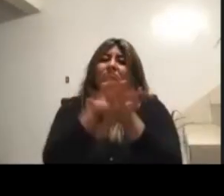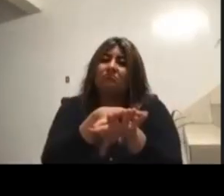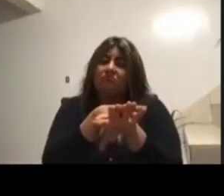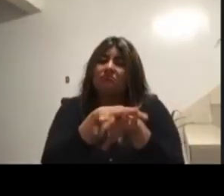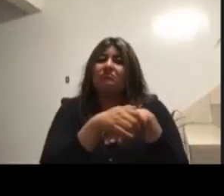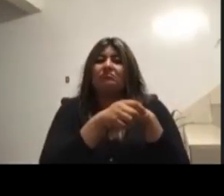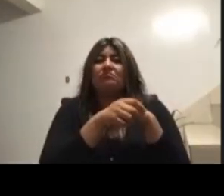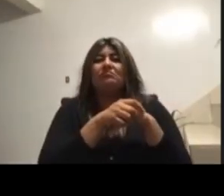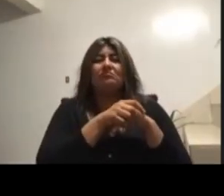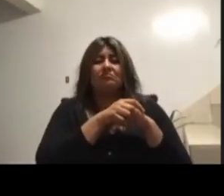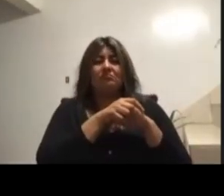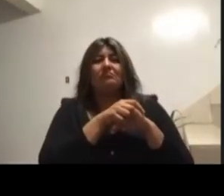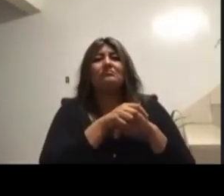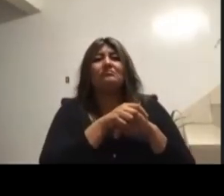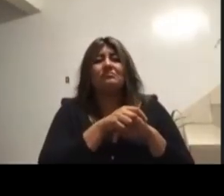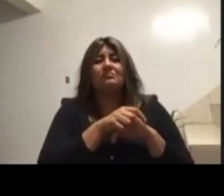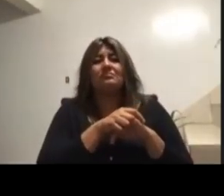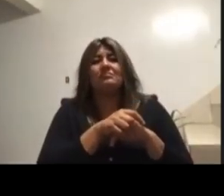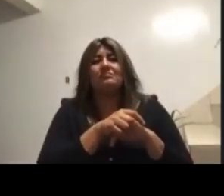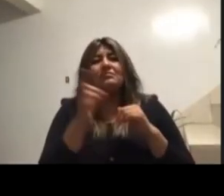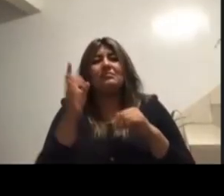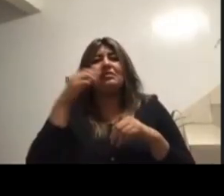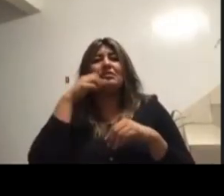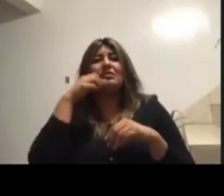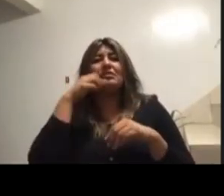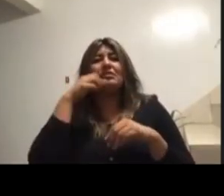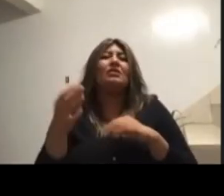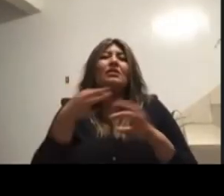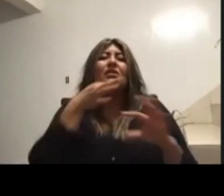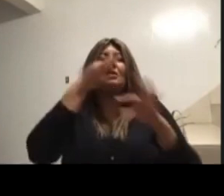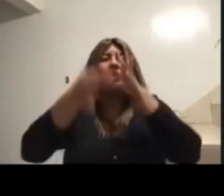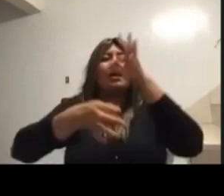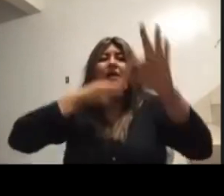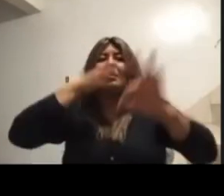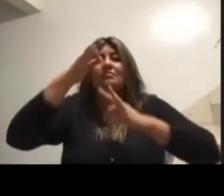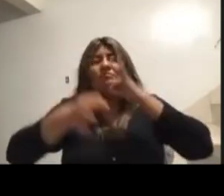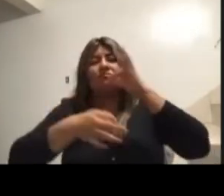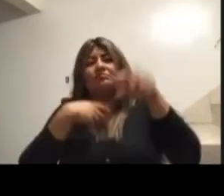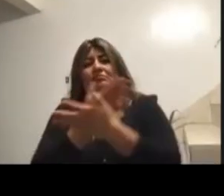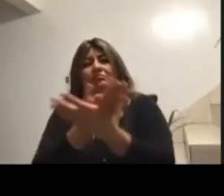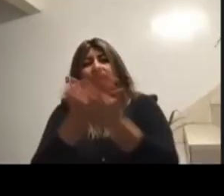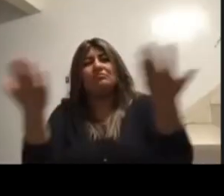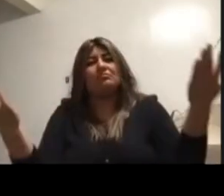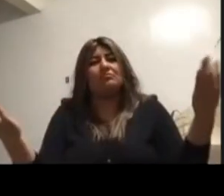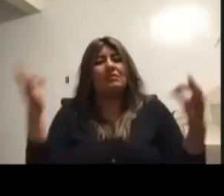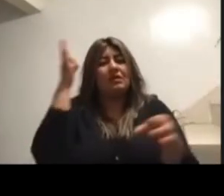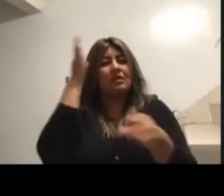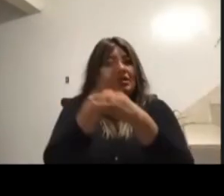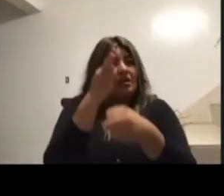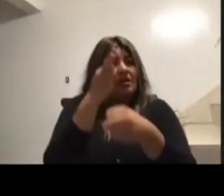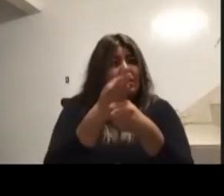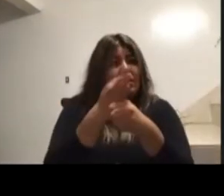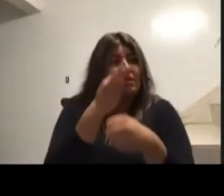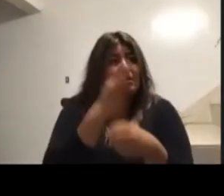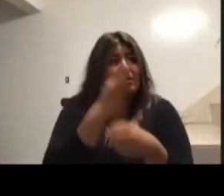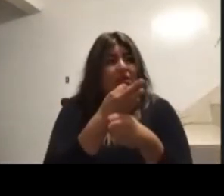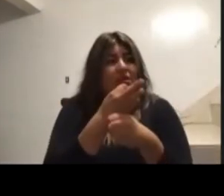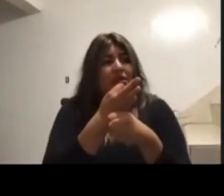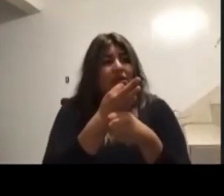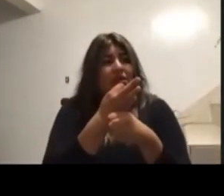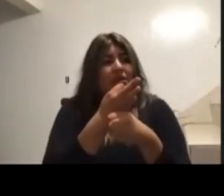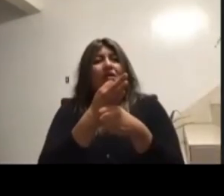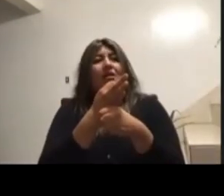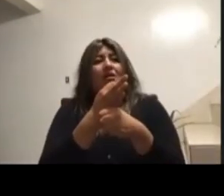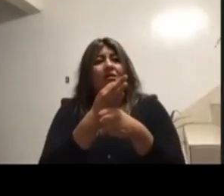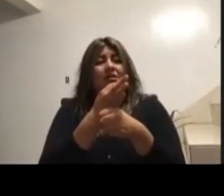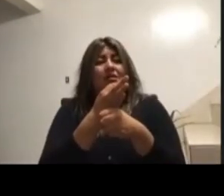quiero informarles a ustedes es que en esta encuesta que he estado citando de Leglicerna,